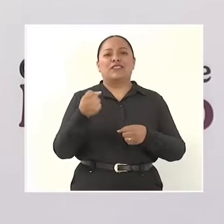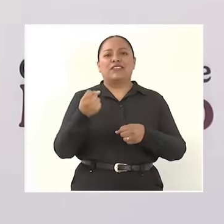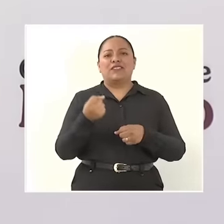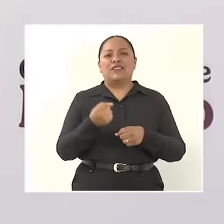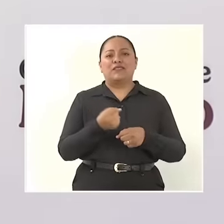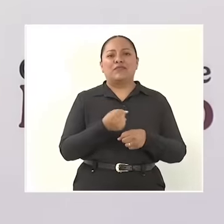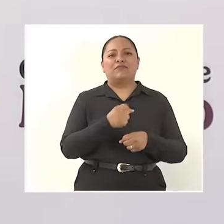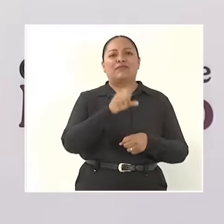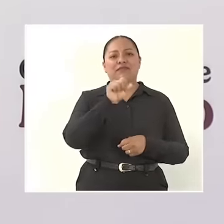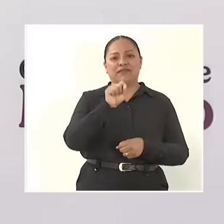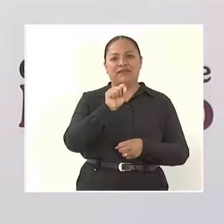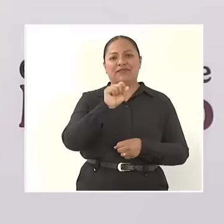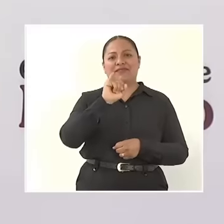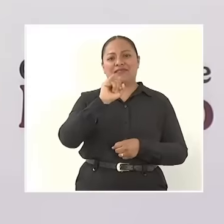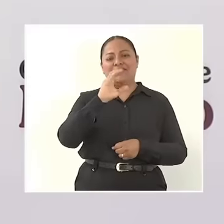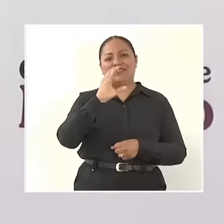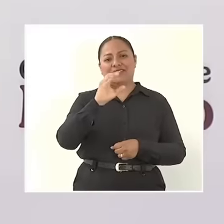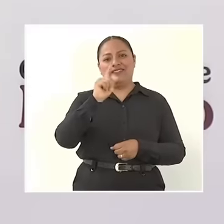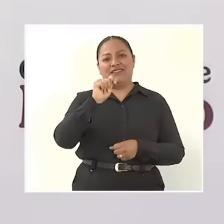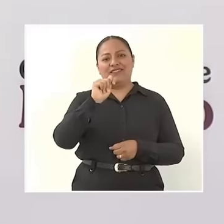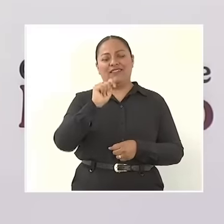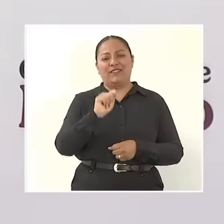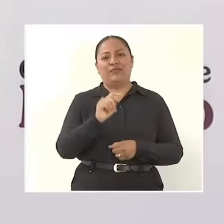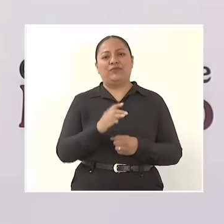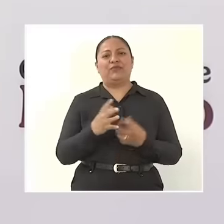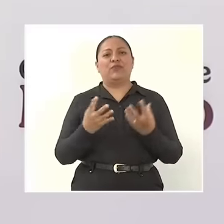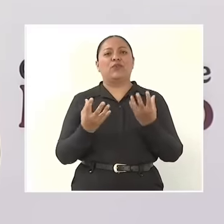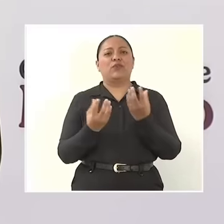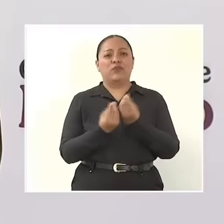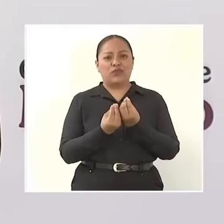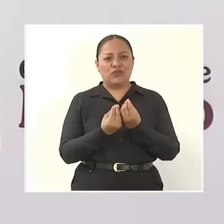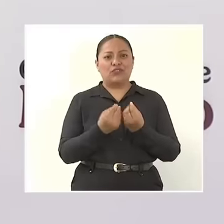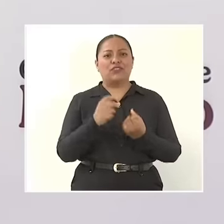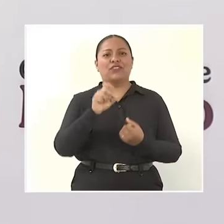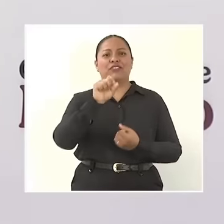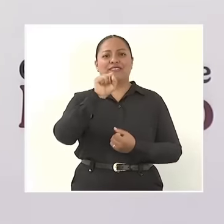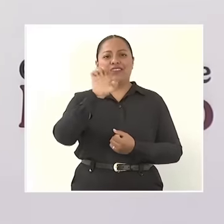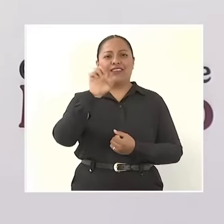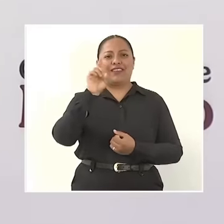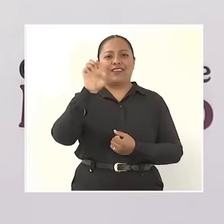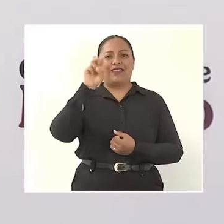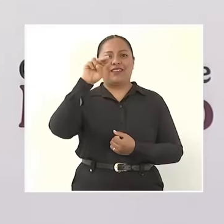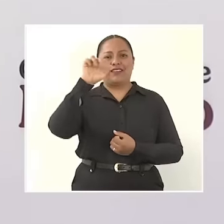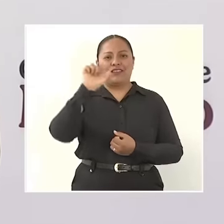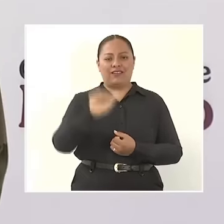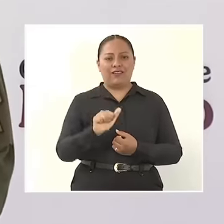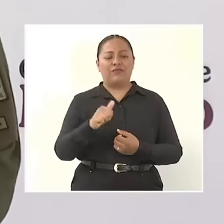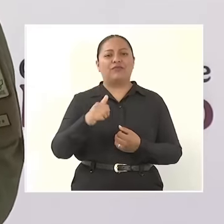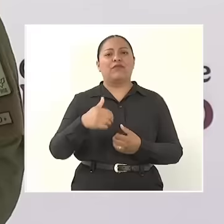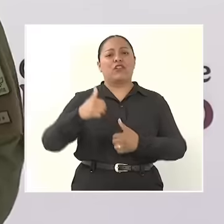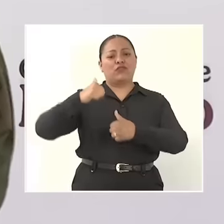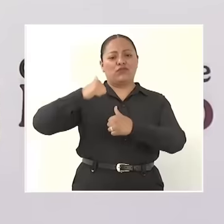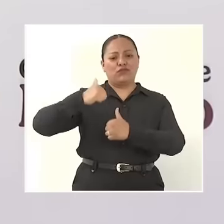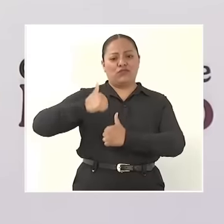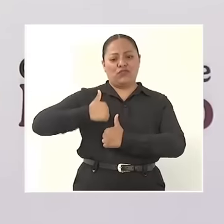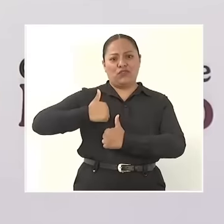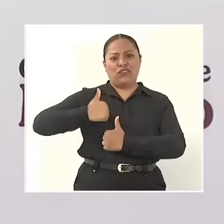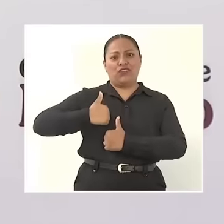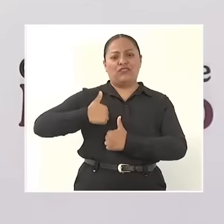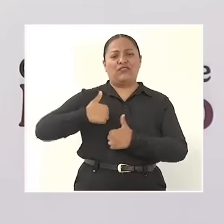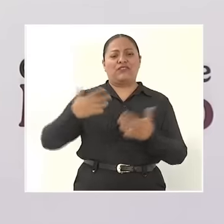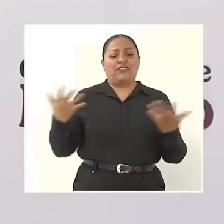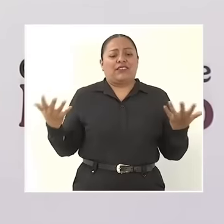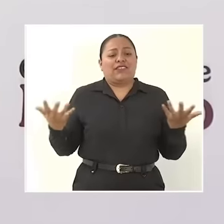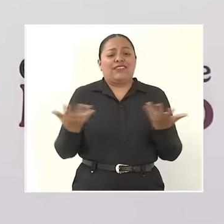Comunicaciones y Transportes con la Secretaría de la Defensa Nacional, el Cuerpo de Ingenieros del Ejército va a materializar